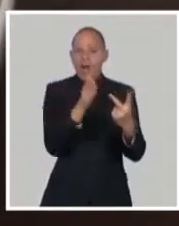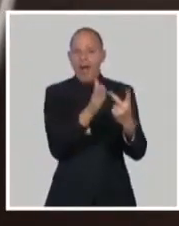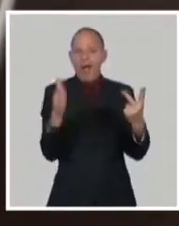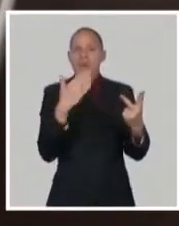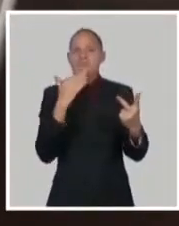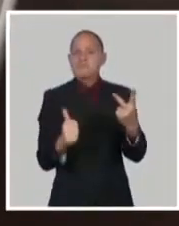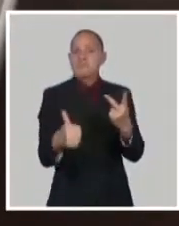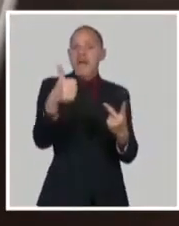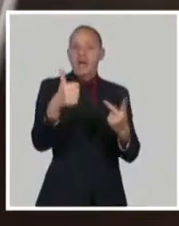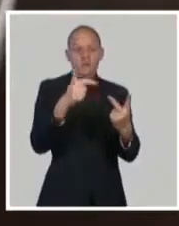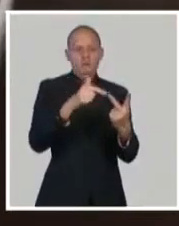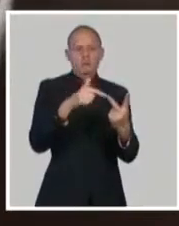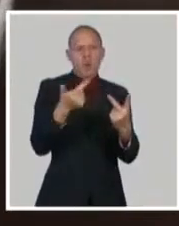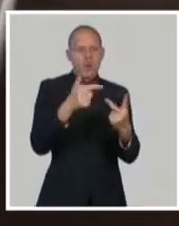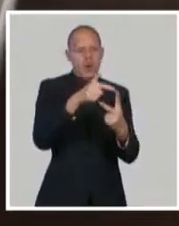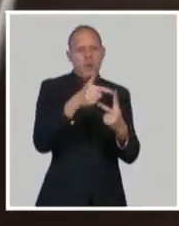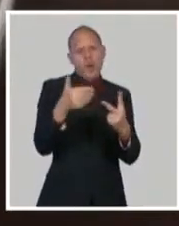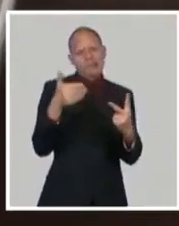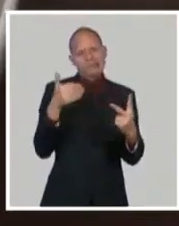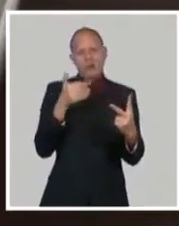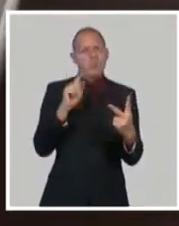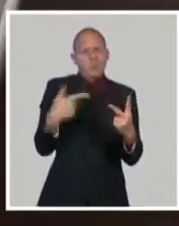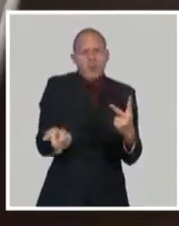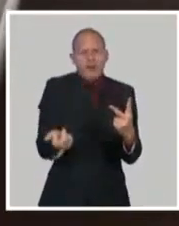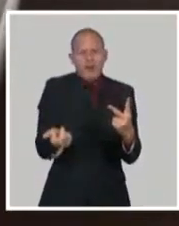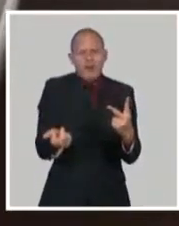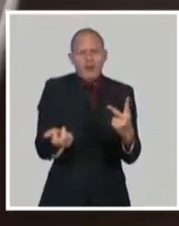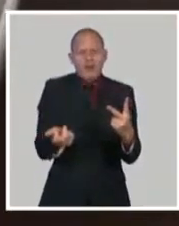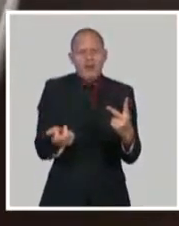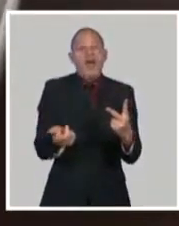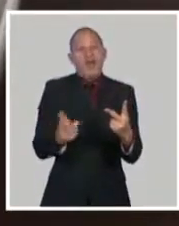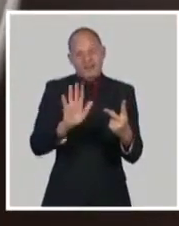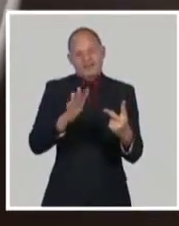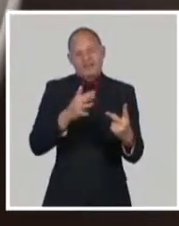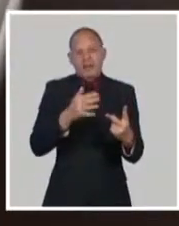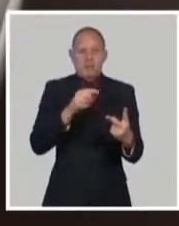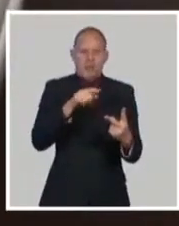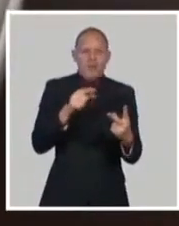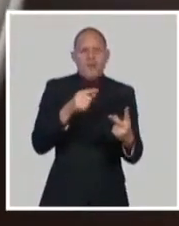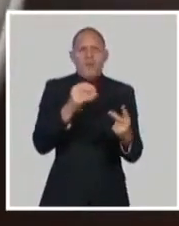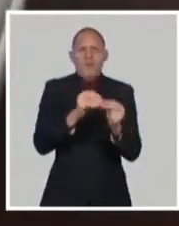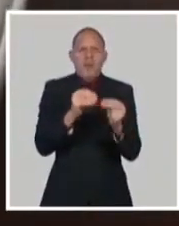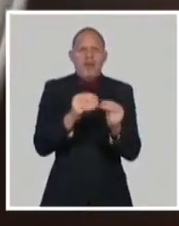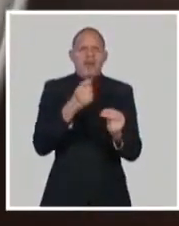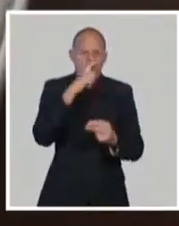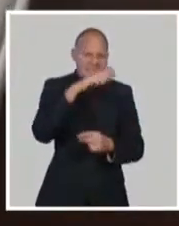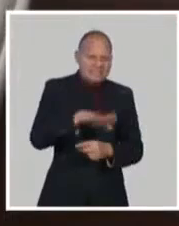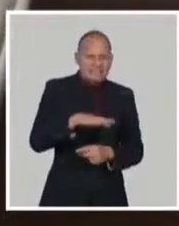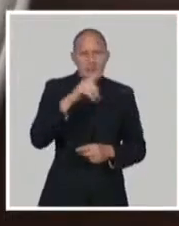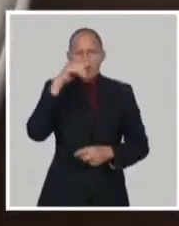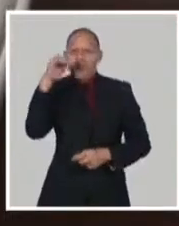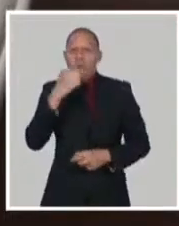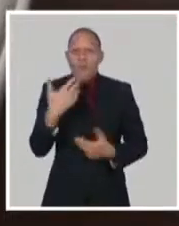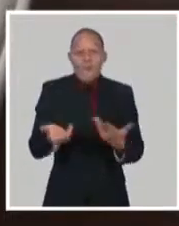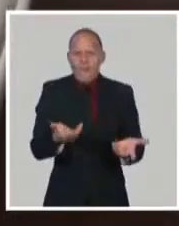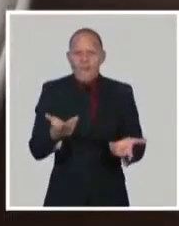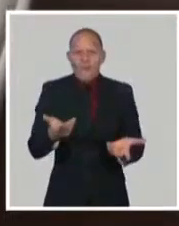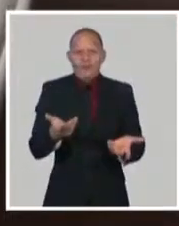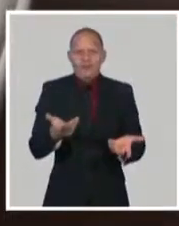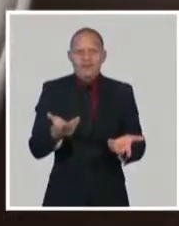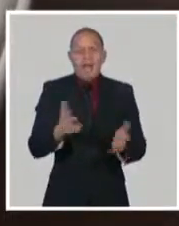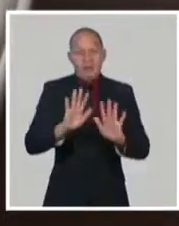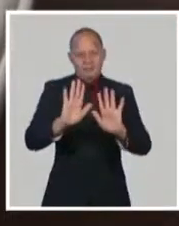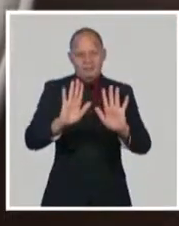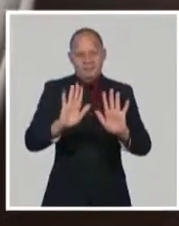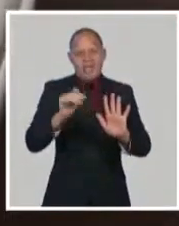me gustaría un poco ilustrarle a nuestros televidentes y radiovidentes, a quienes nos están viendo en diversas partes del mundo, cómo marchan en